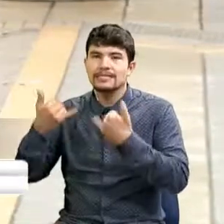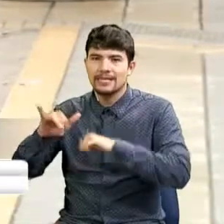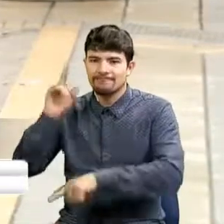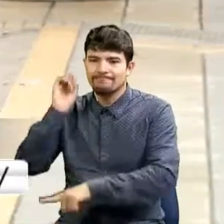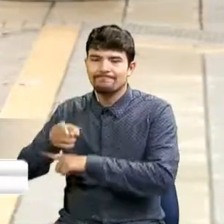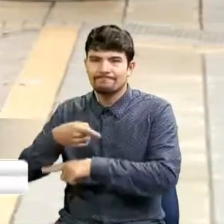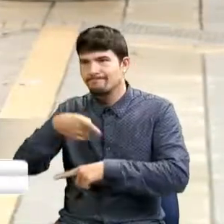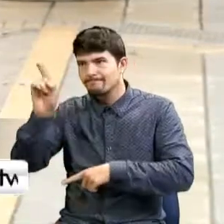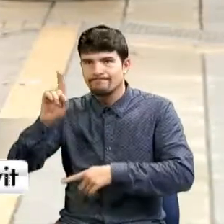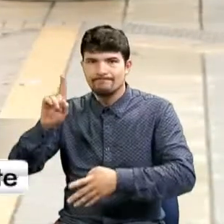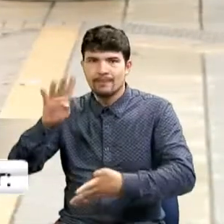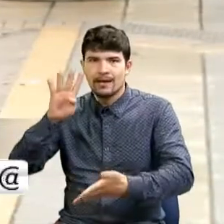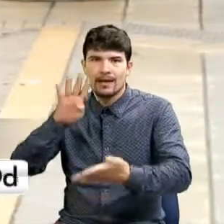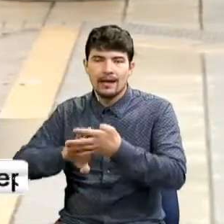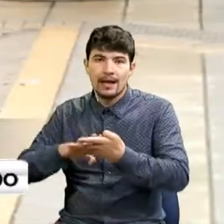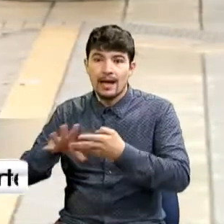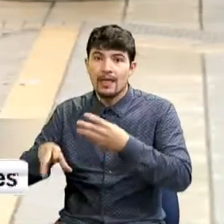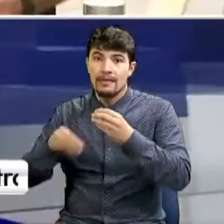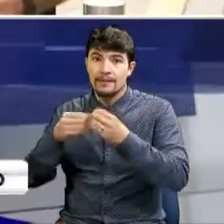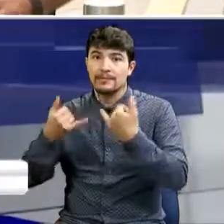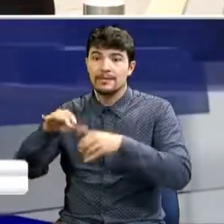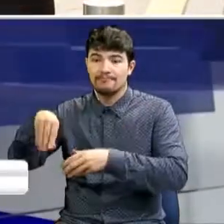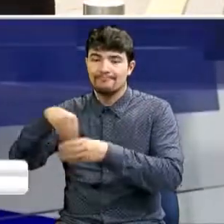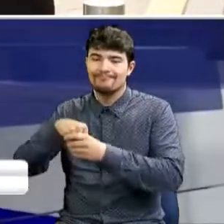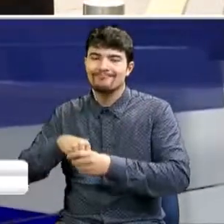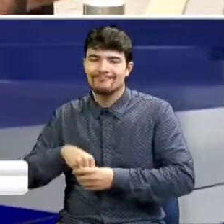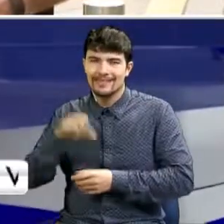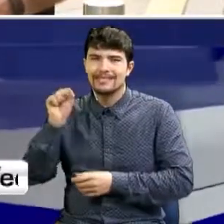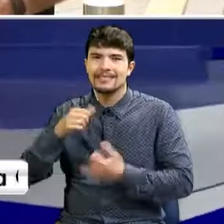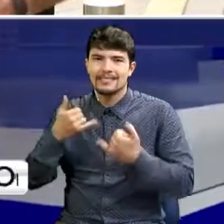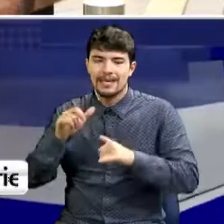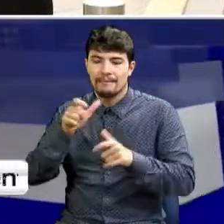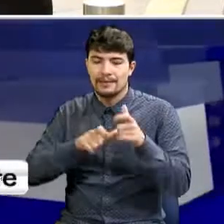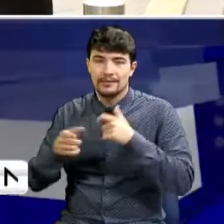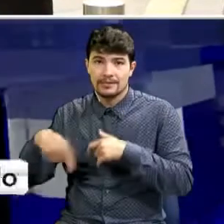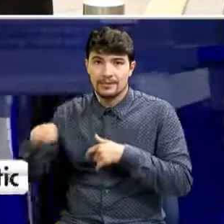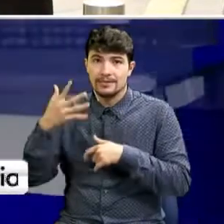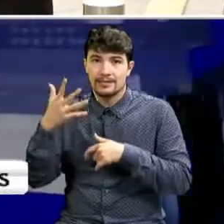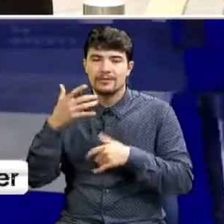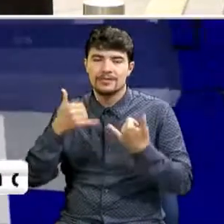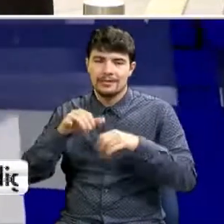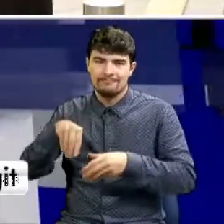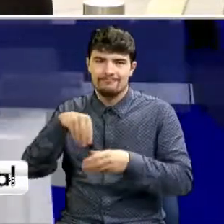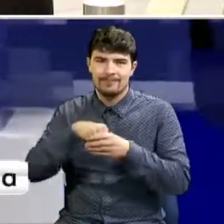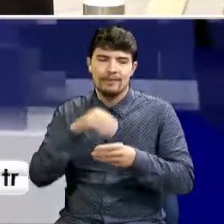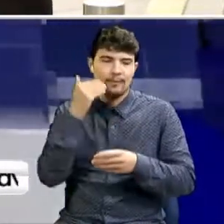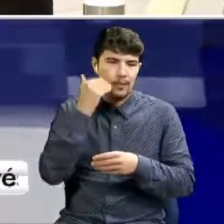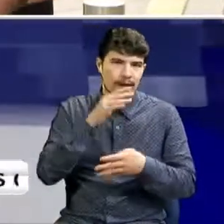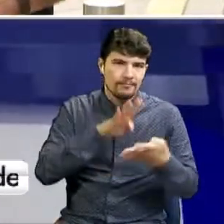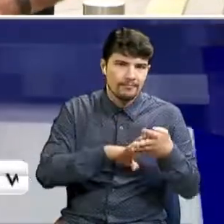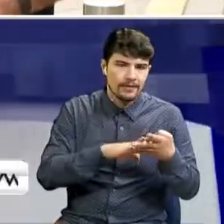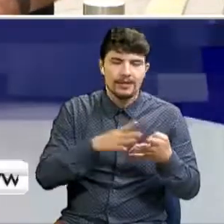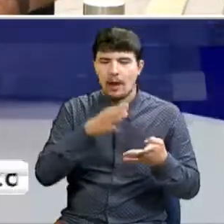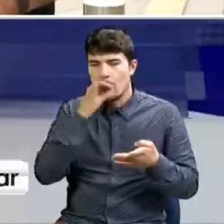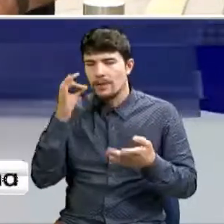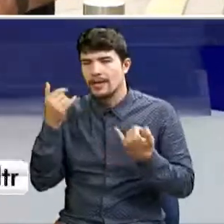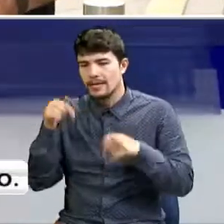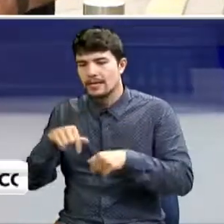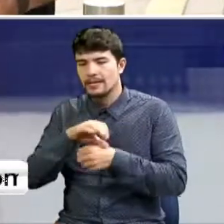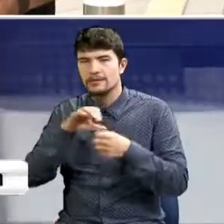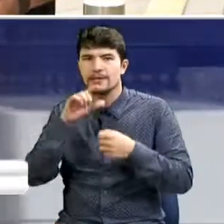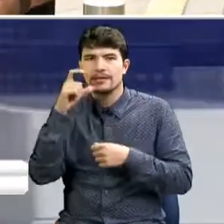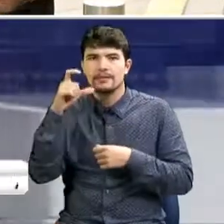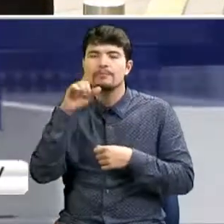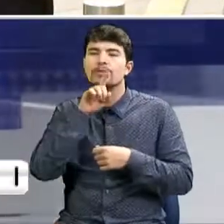cargos y además dictarles medidas de aseguramiento. Ya se encuentran estas personas en las cárceles de mujeres y de hombres aquí en la ciudad